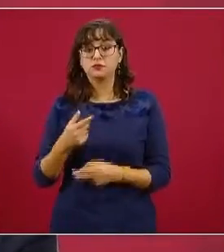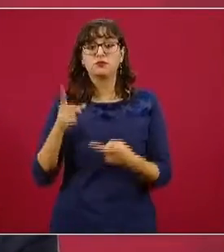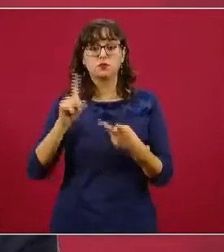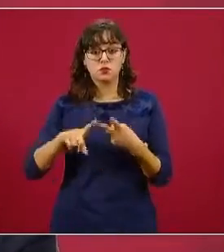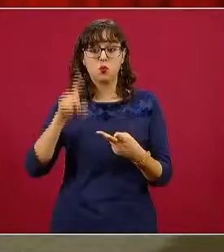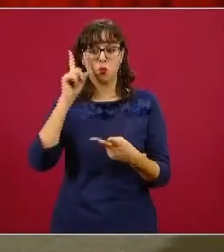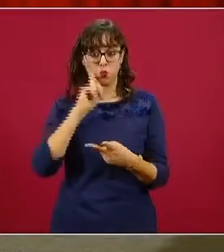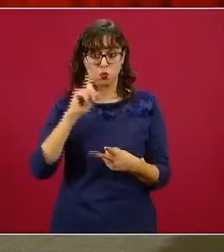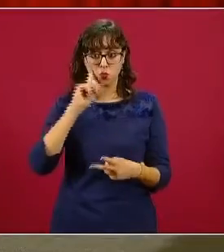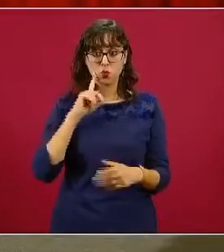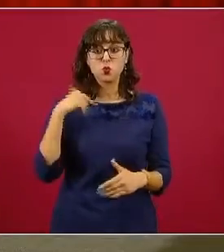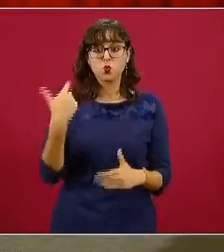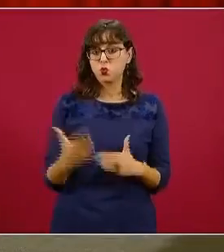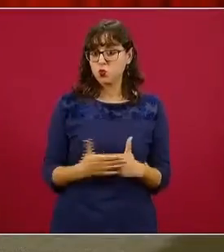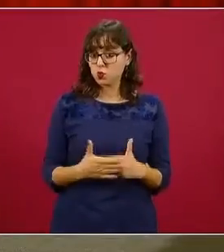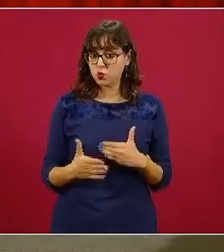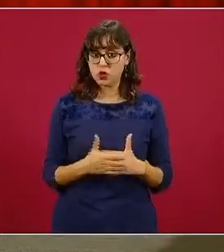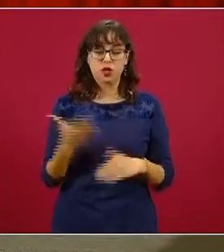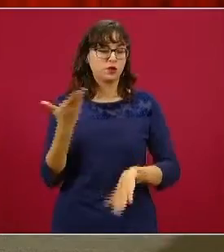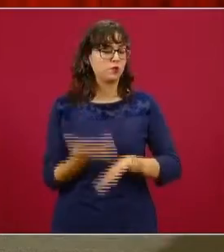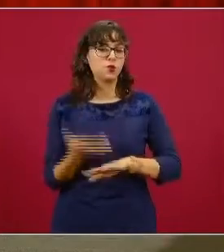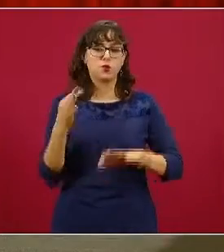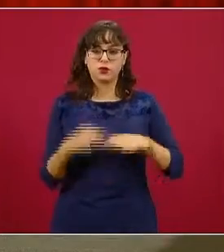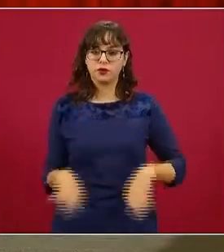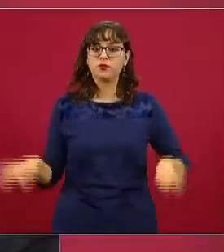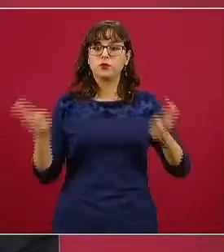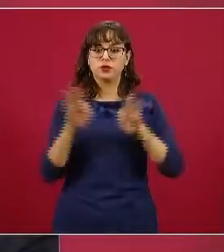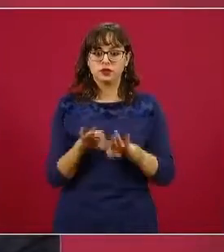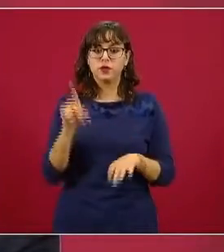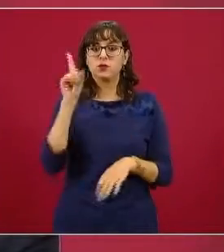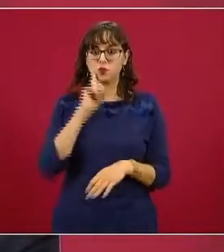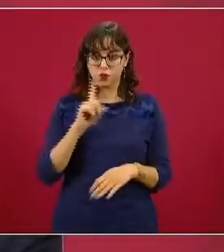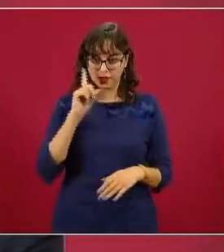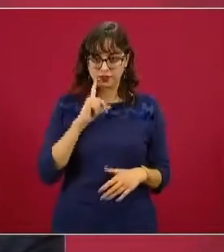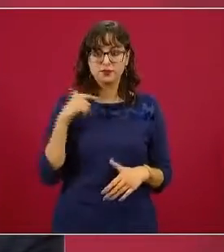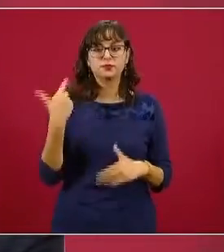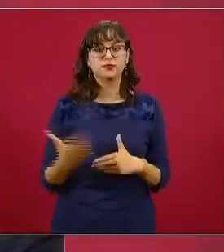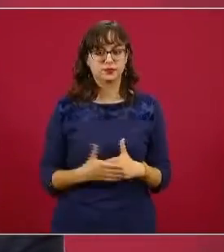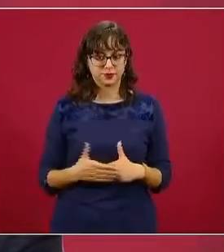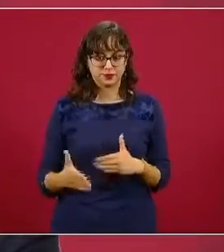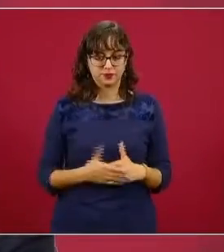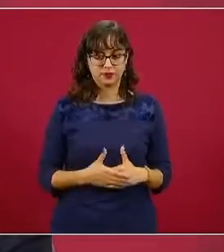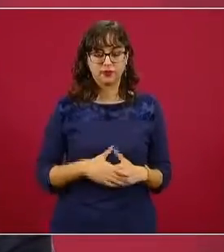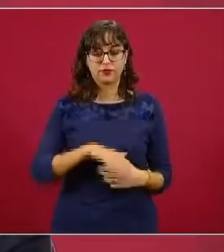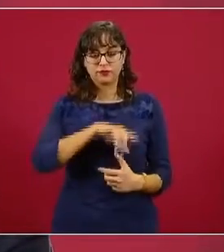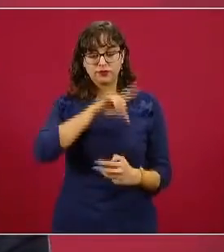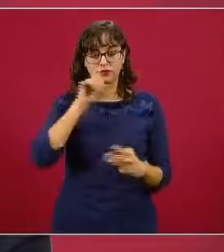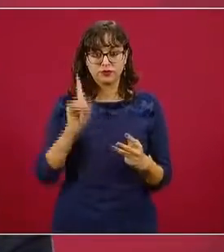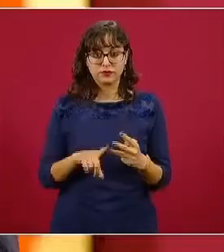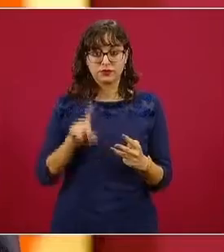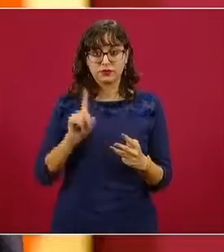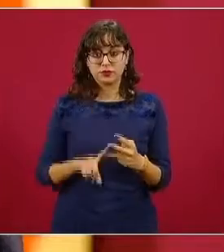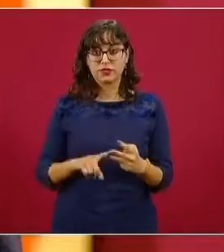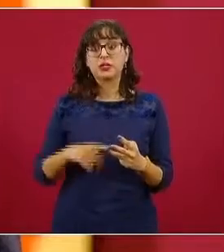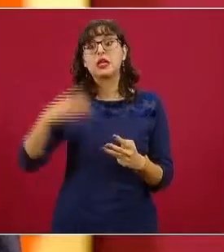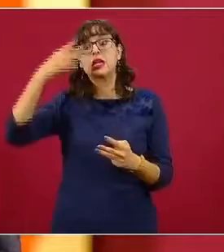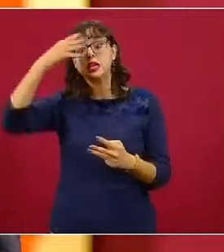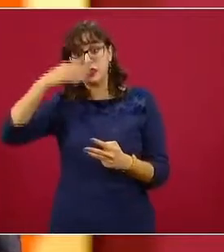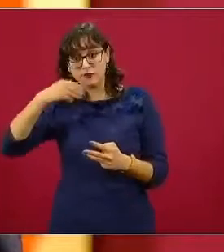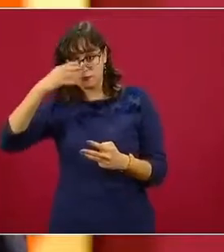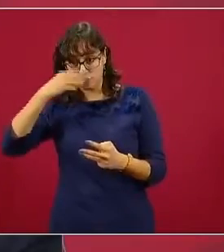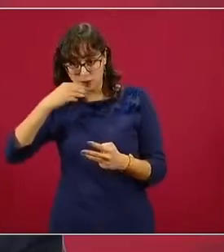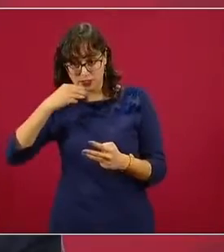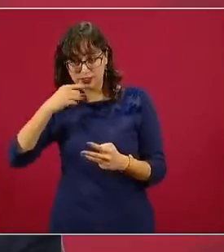mujeres embarazadas, importantísimo, siempre lo digo 2 veces cuando lo menciono, mujeres embarazadas y en el caso de influenza, pero no de